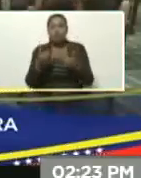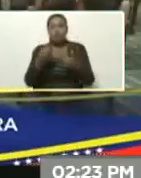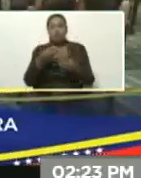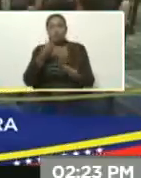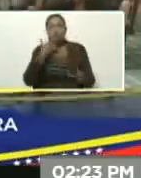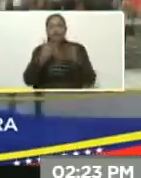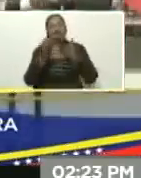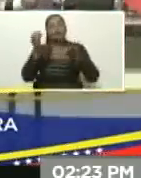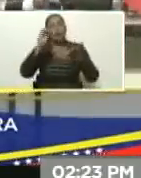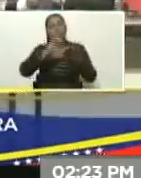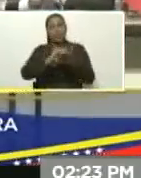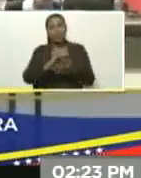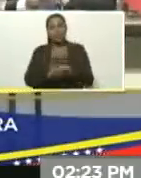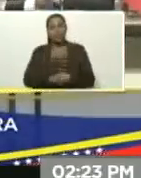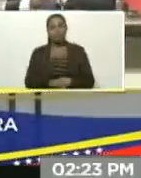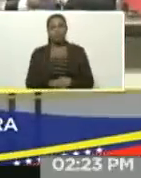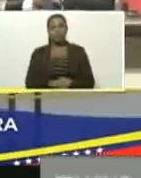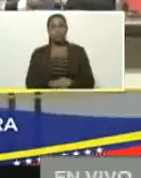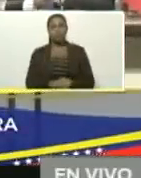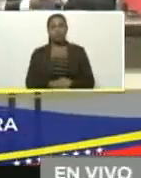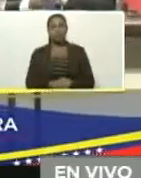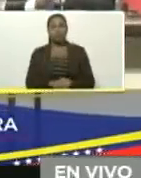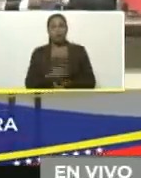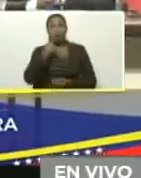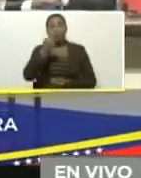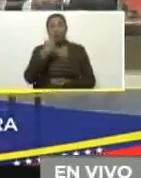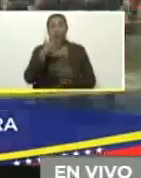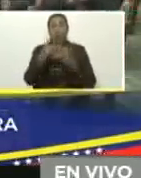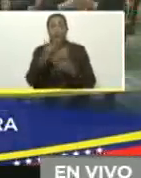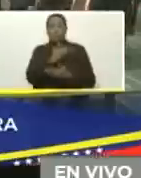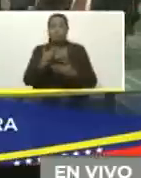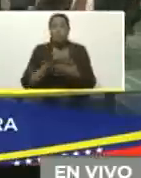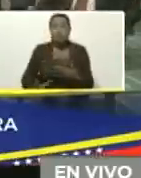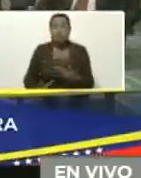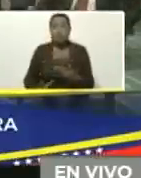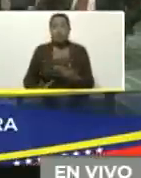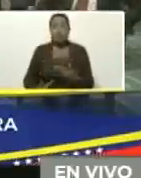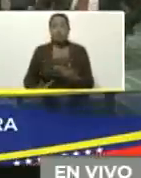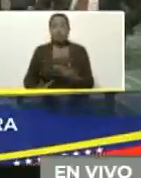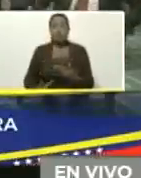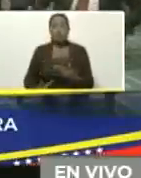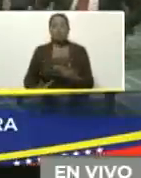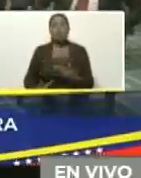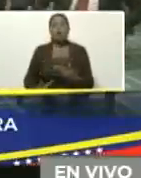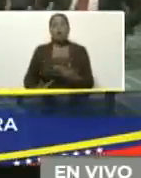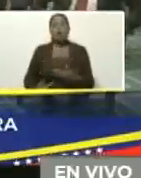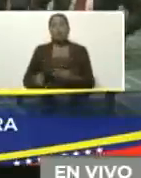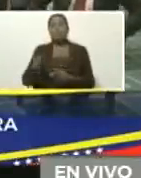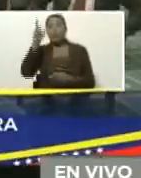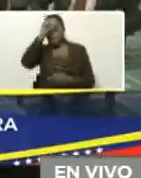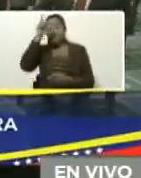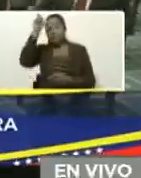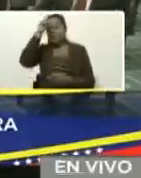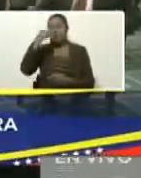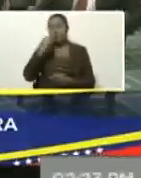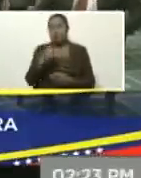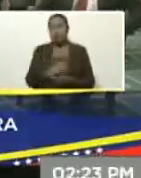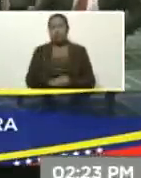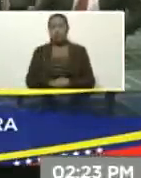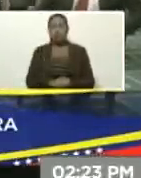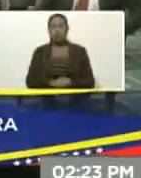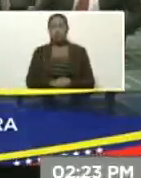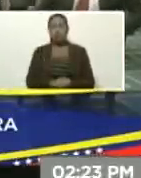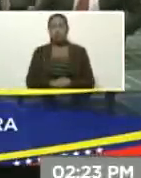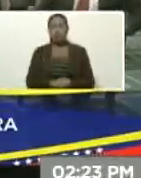nuevo. Justamente las palabras del presidente de la República de Turquía, Recep